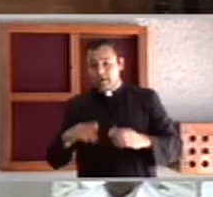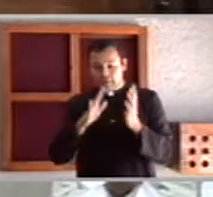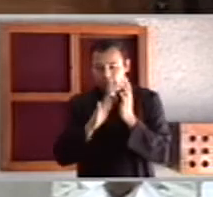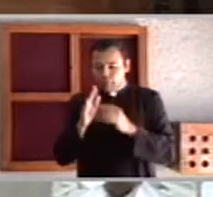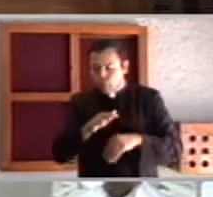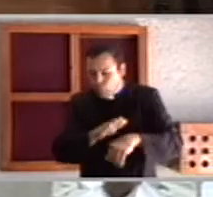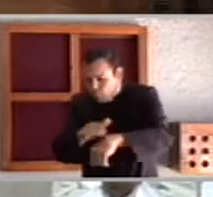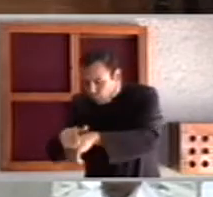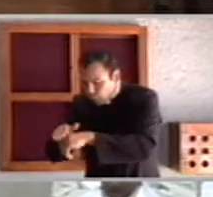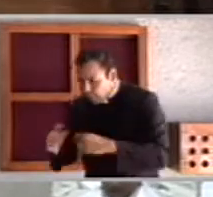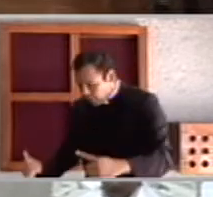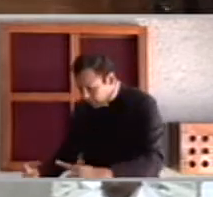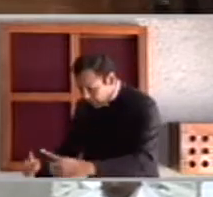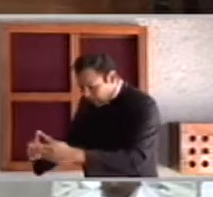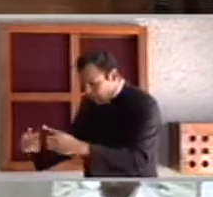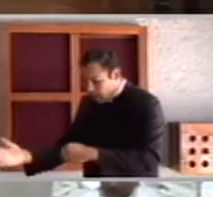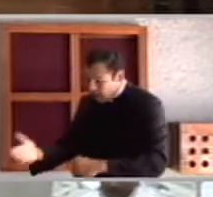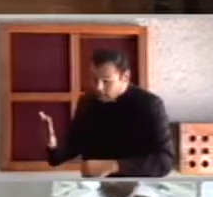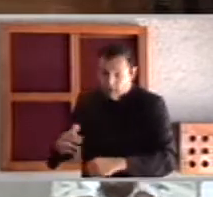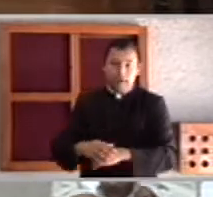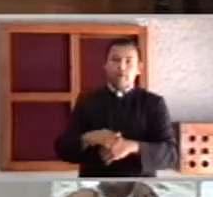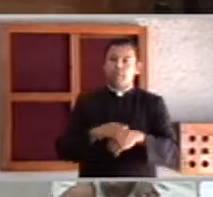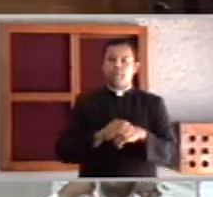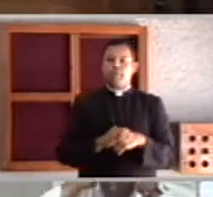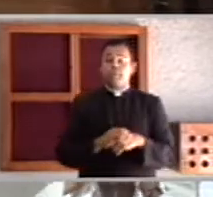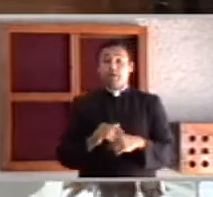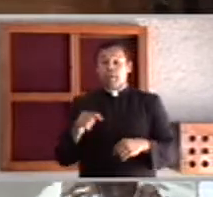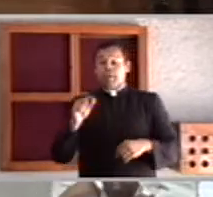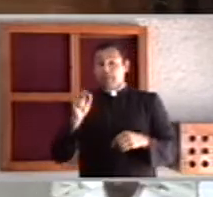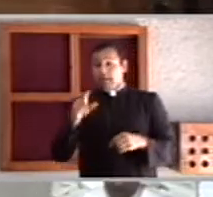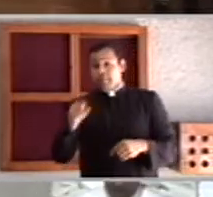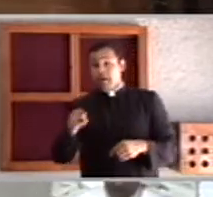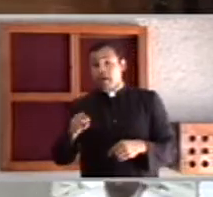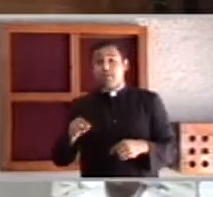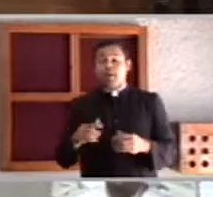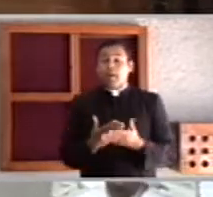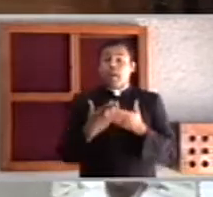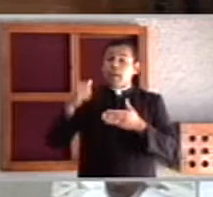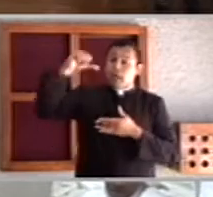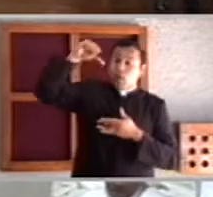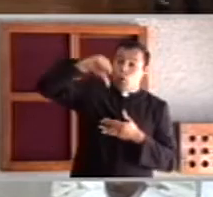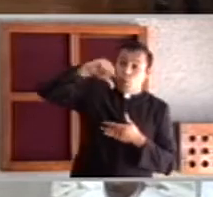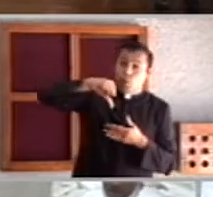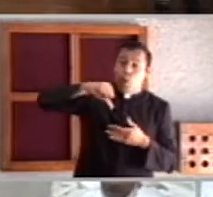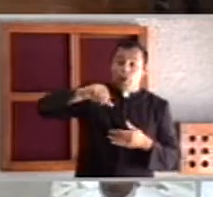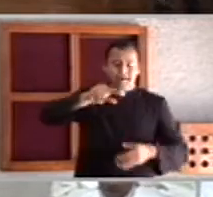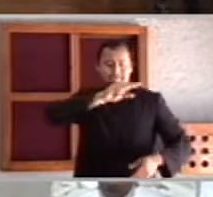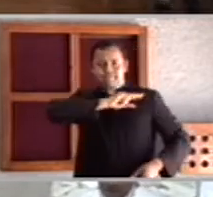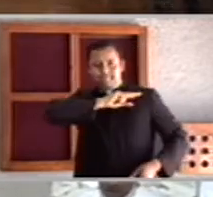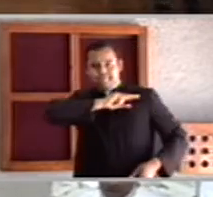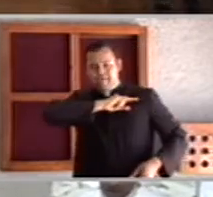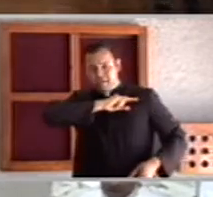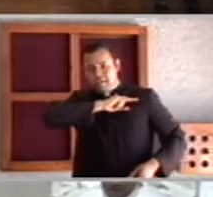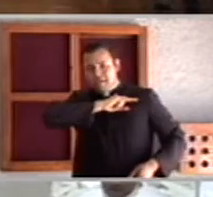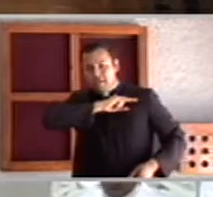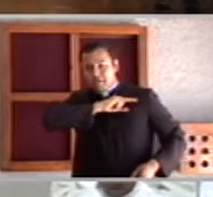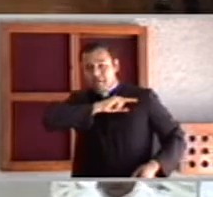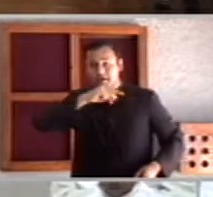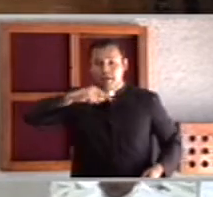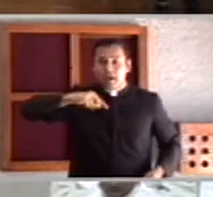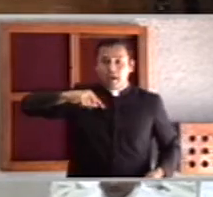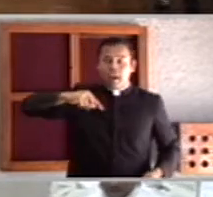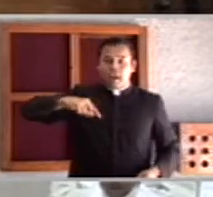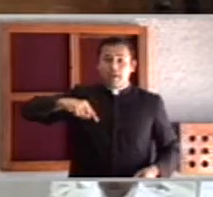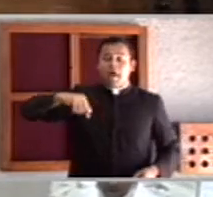de Dios, pero hoy queremos referirlo de un modo especial a